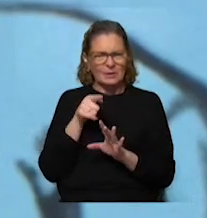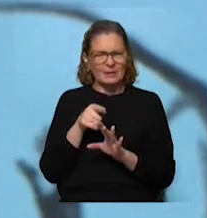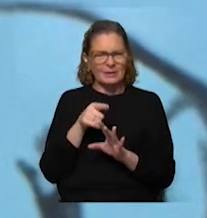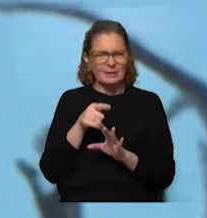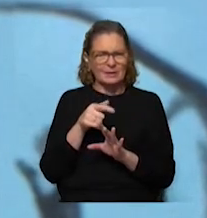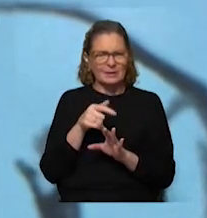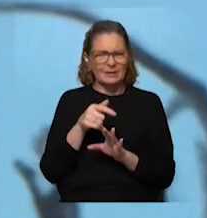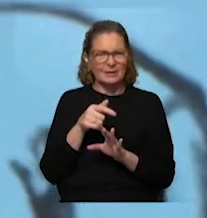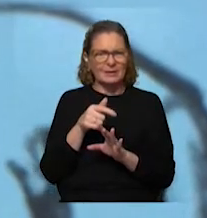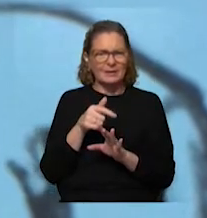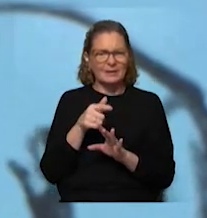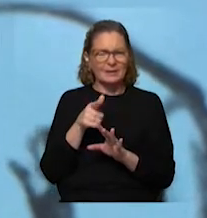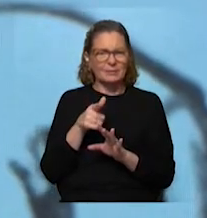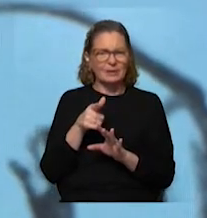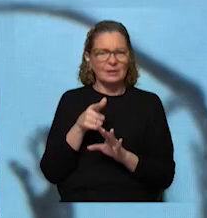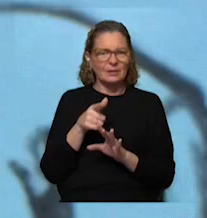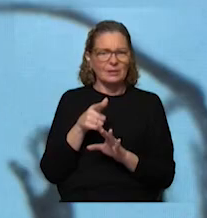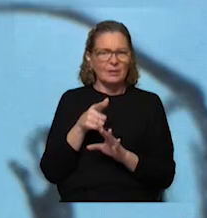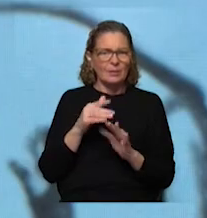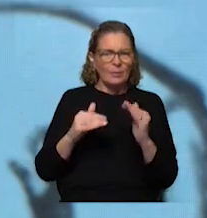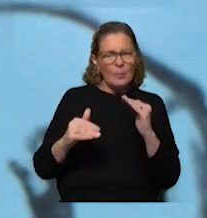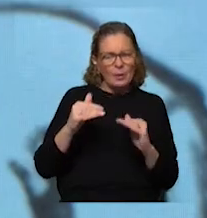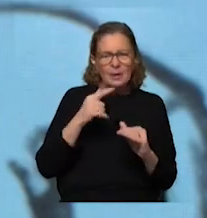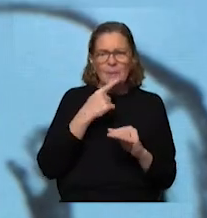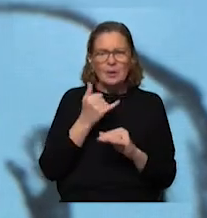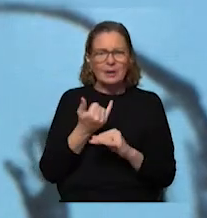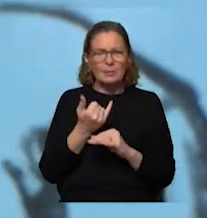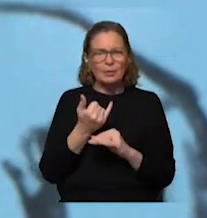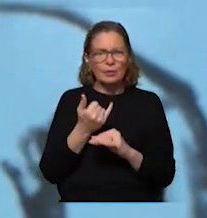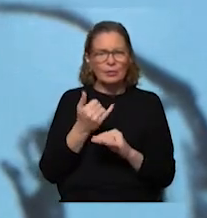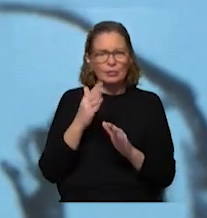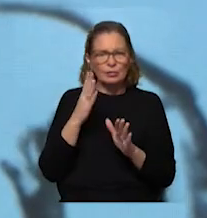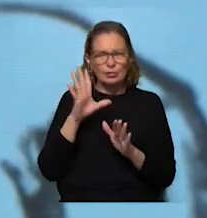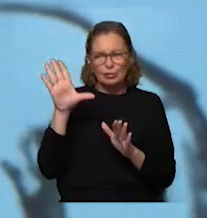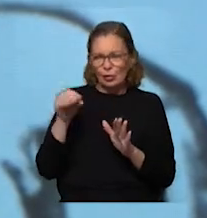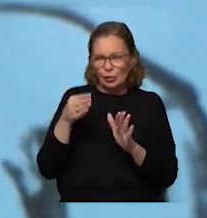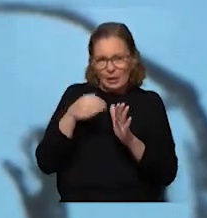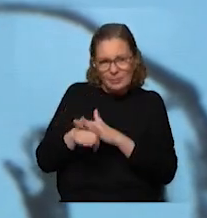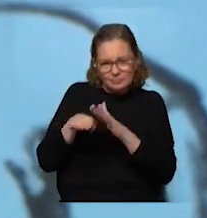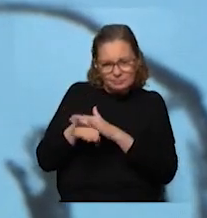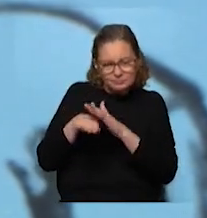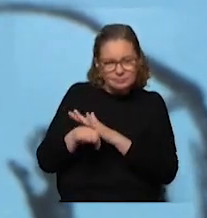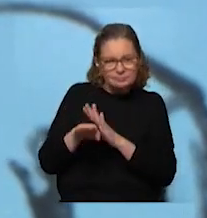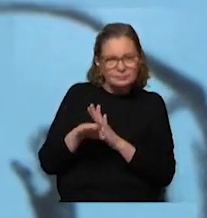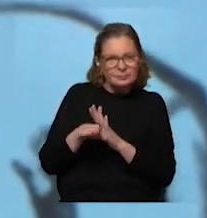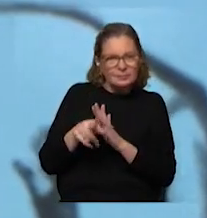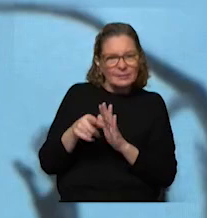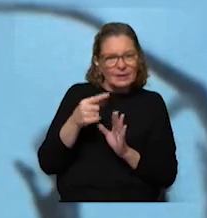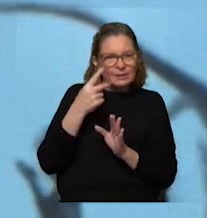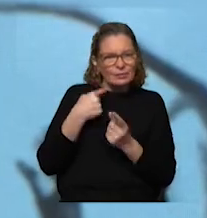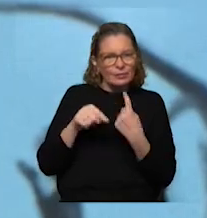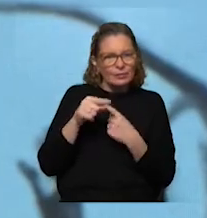en su historia claro por ahí vos tenés que poner en valor por ejemplo todo el archivo que hay acumulado sobre eso claro y entonces